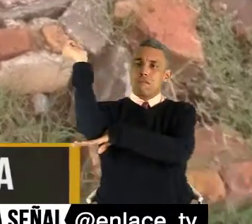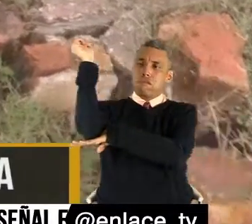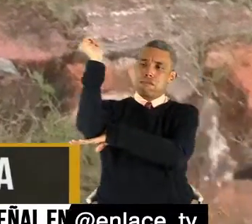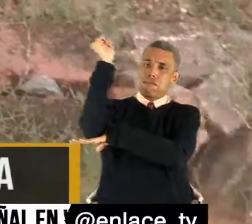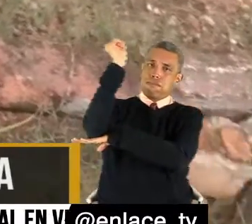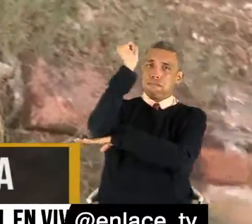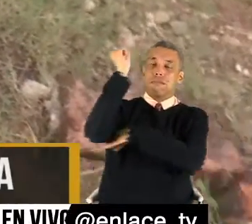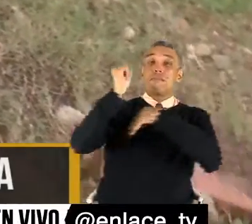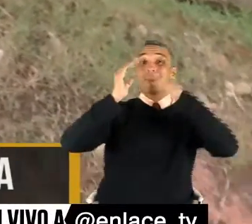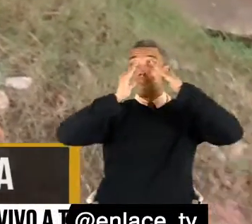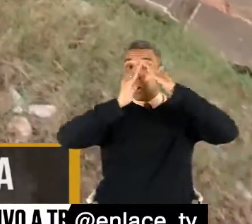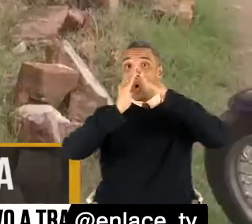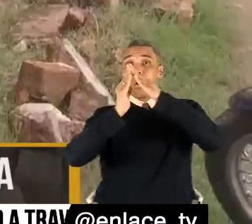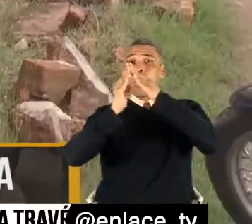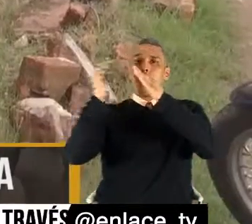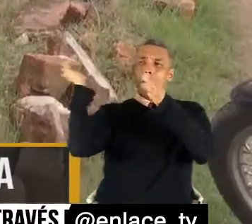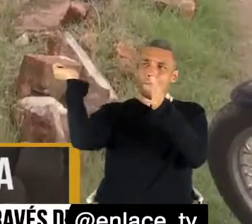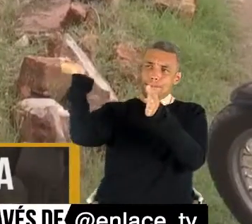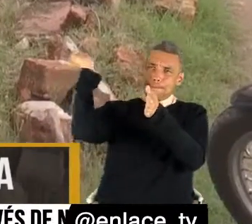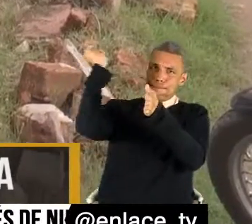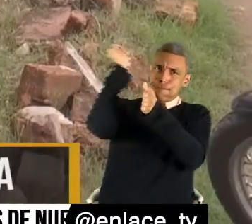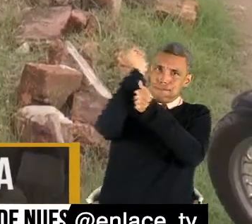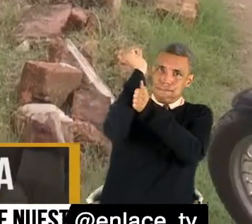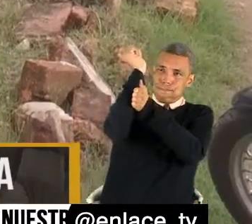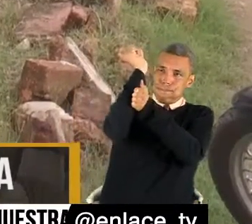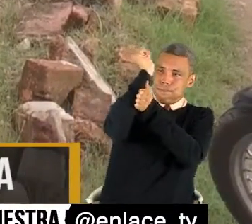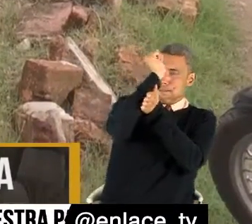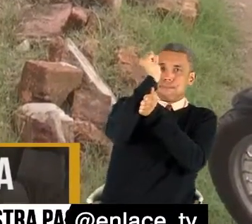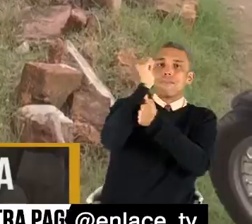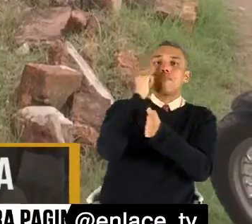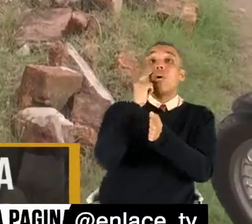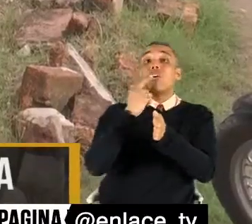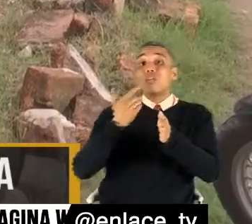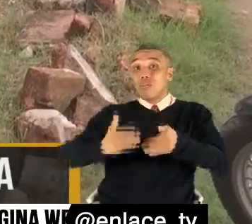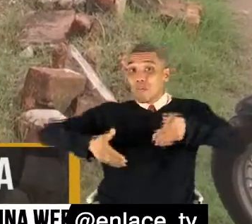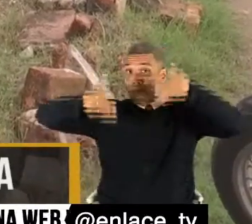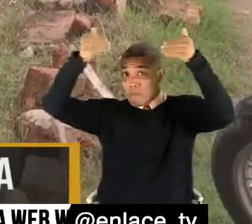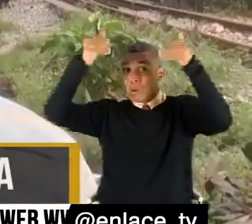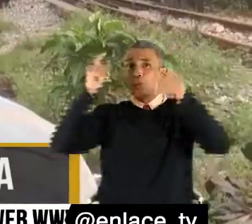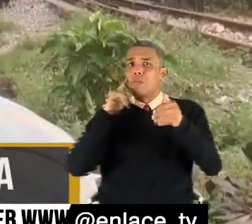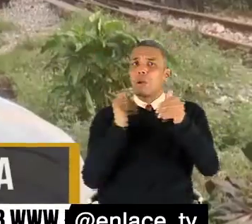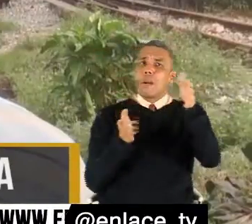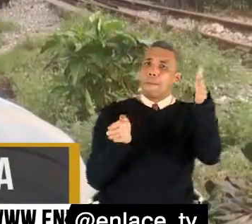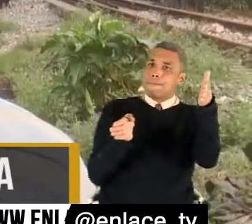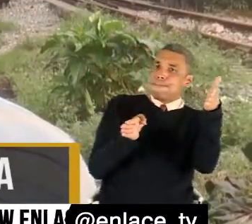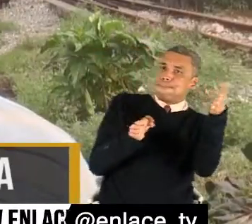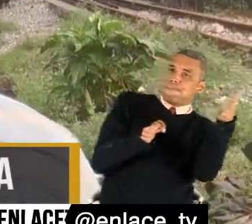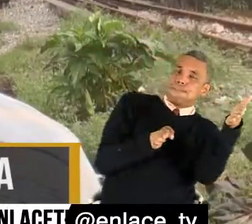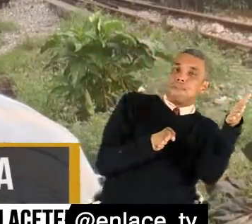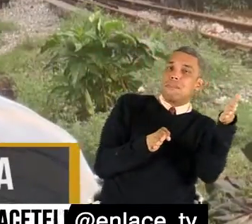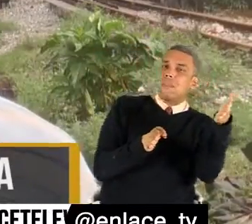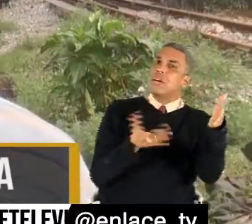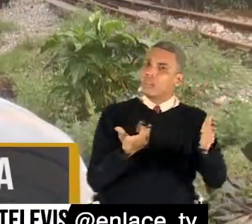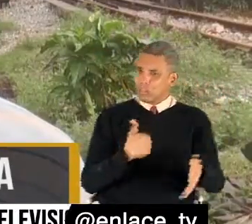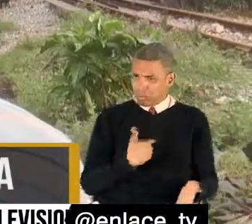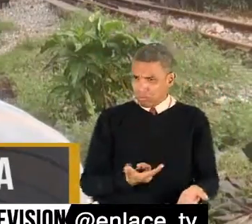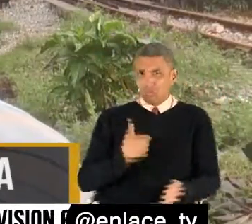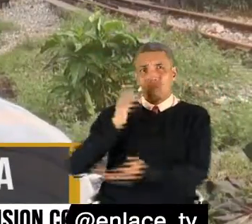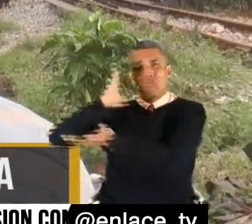ingeniero y con la doctora y firmé unos papeles, y una es, yo quiero ahora que ven,